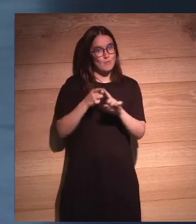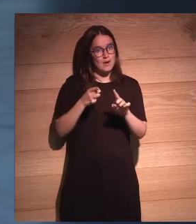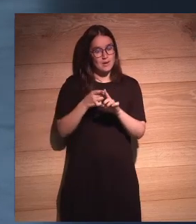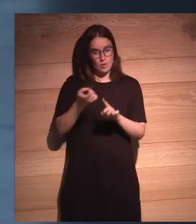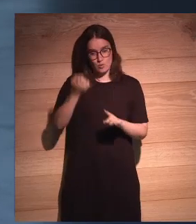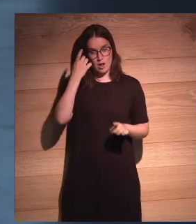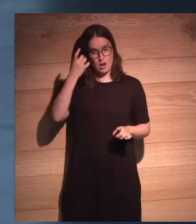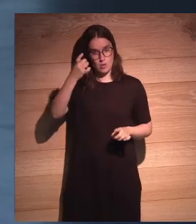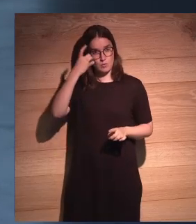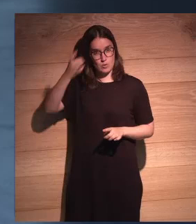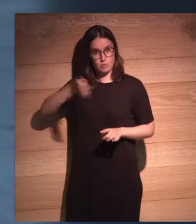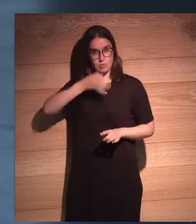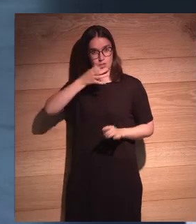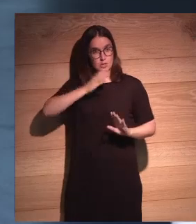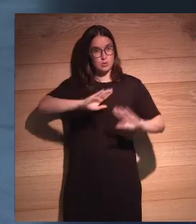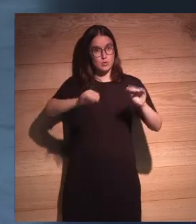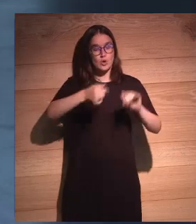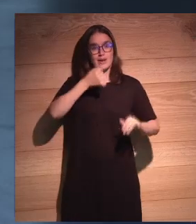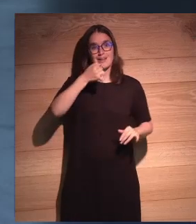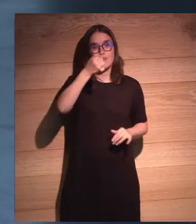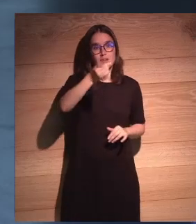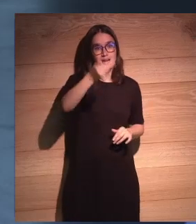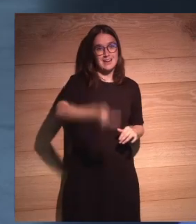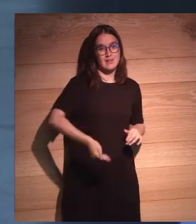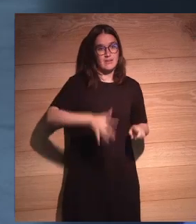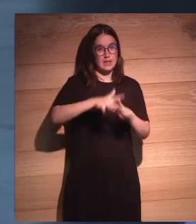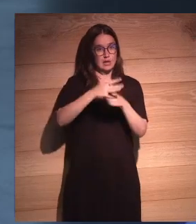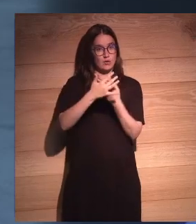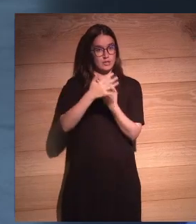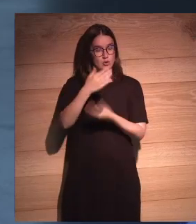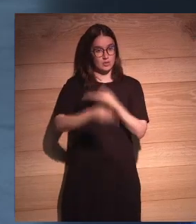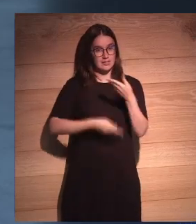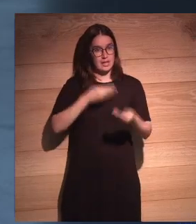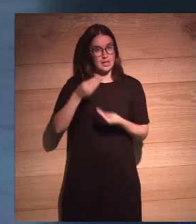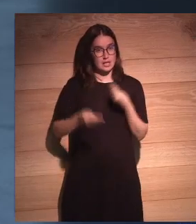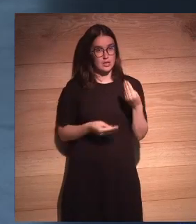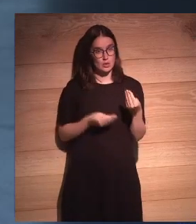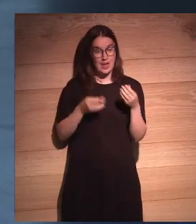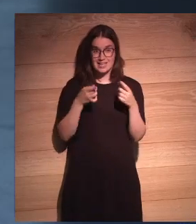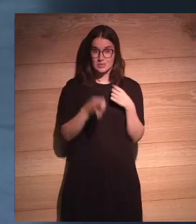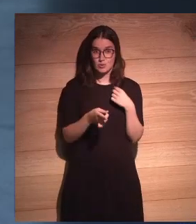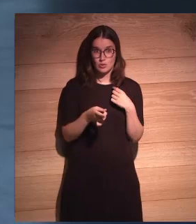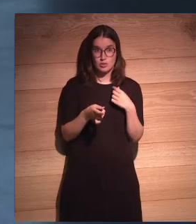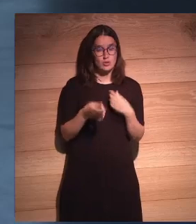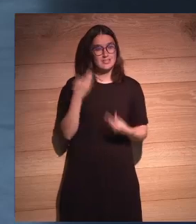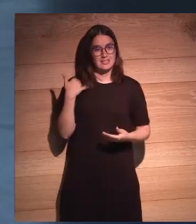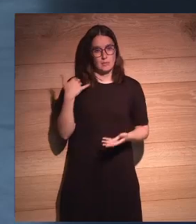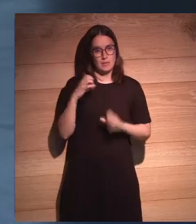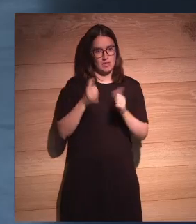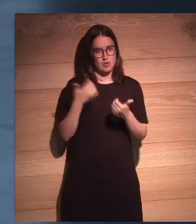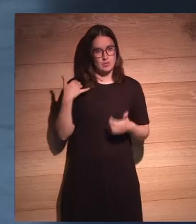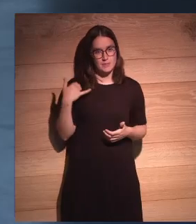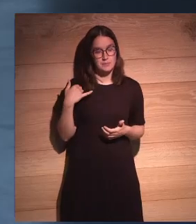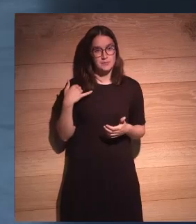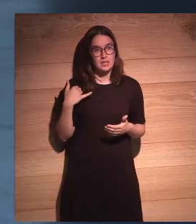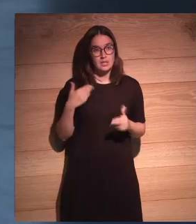un alumno en un momento analice la relevancia del contexto en que se está produciendo eso, ¿no? Y eso ya se está haciendo.